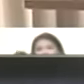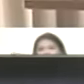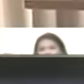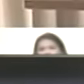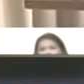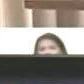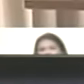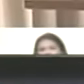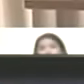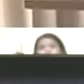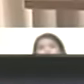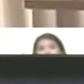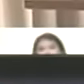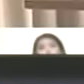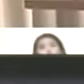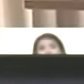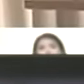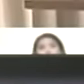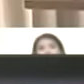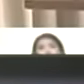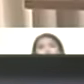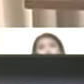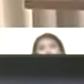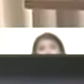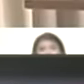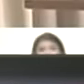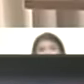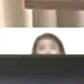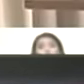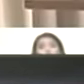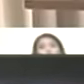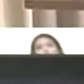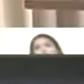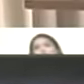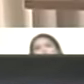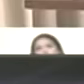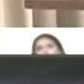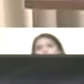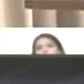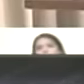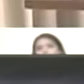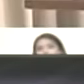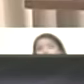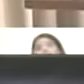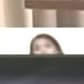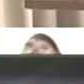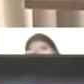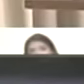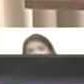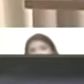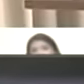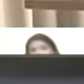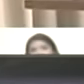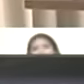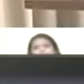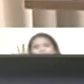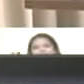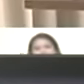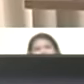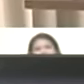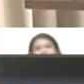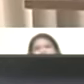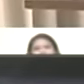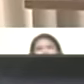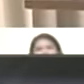compensación de tensiones, todavía está ardiendo. Hemos estado en coordinación con PDVSA y el resto de los bomberos para usar una espuma especial.